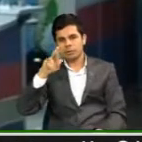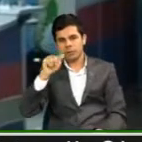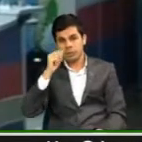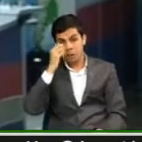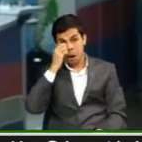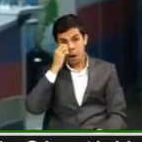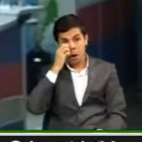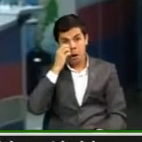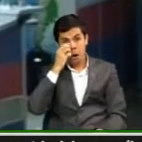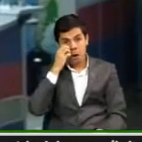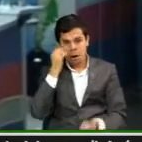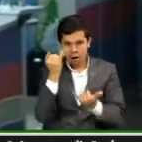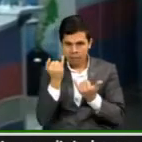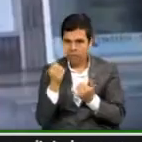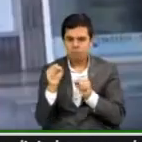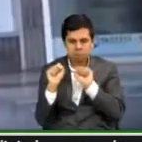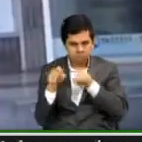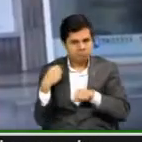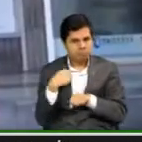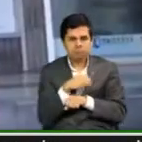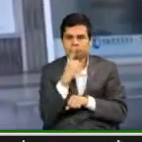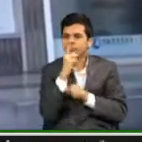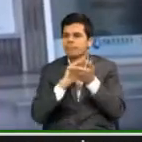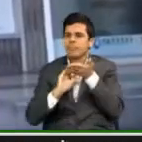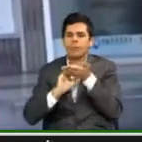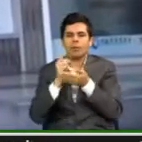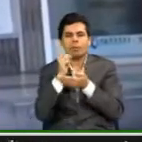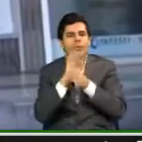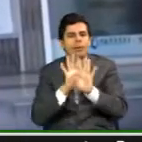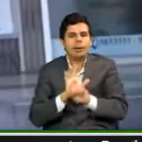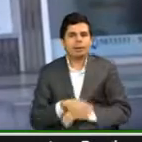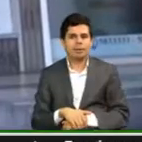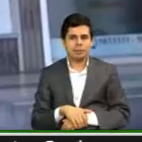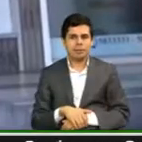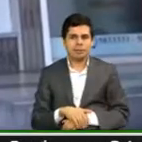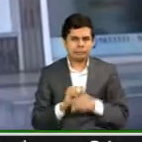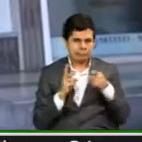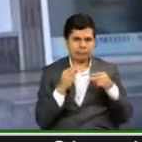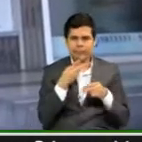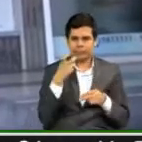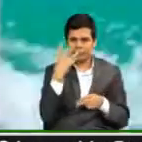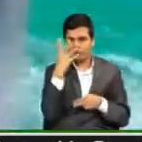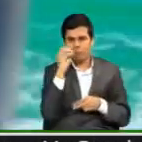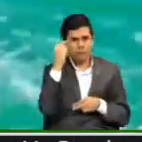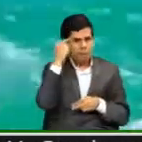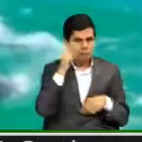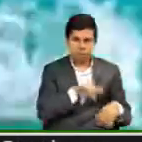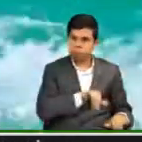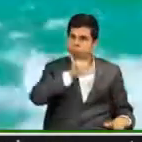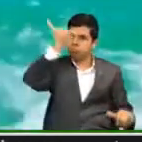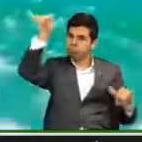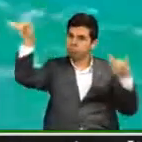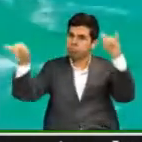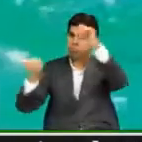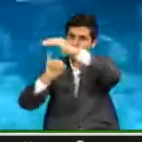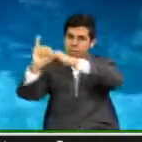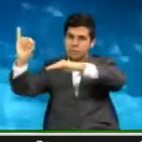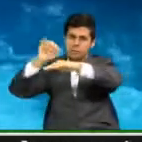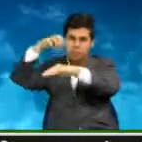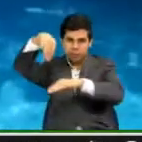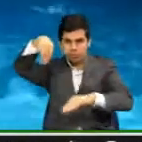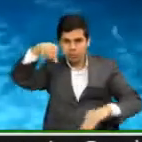en este momento, la única posibilidad que tenemos. En los próximos días, más de 240 personas se creen que habrían viajado hacia este